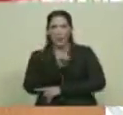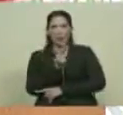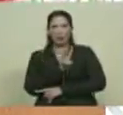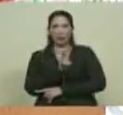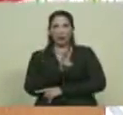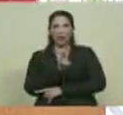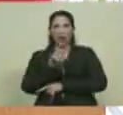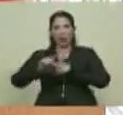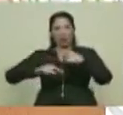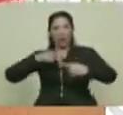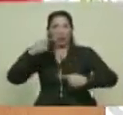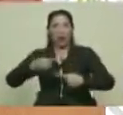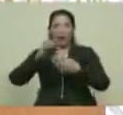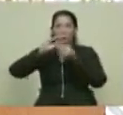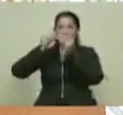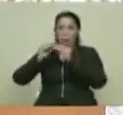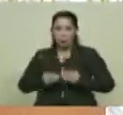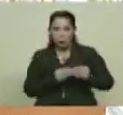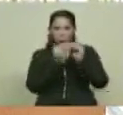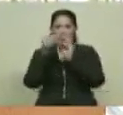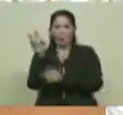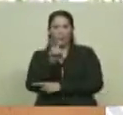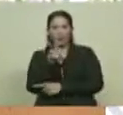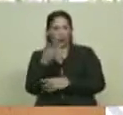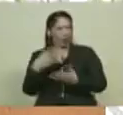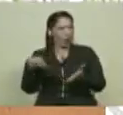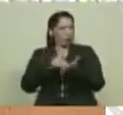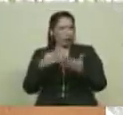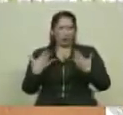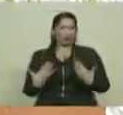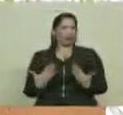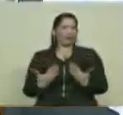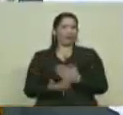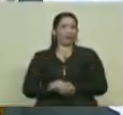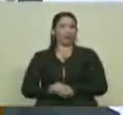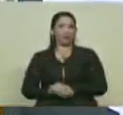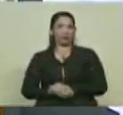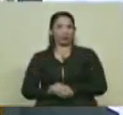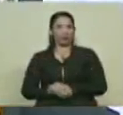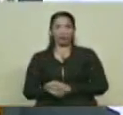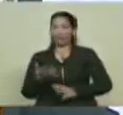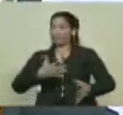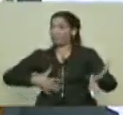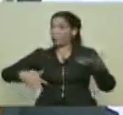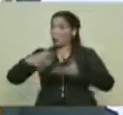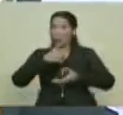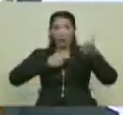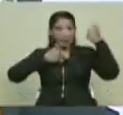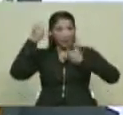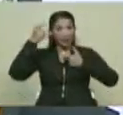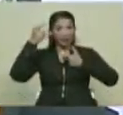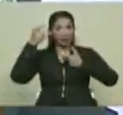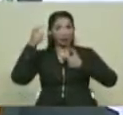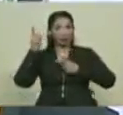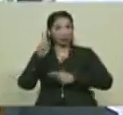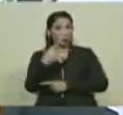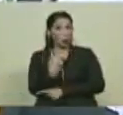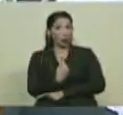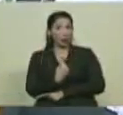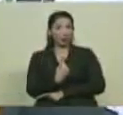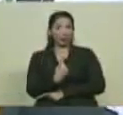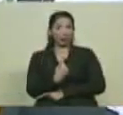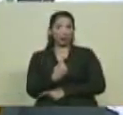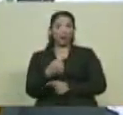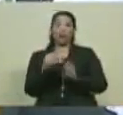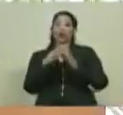justificar la reconstrucción de Venezuela? Esto no es un problema de chavistas nada más. Es un problema de